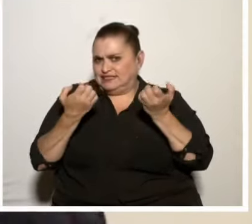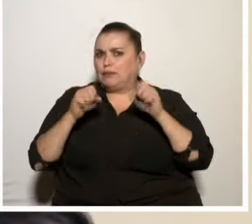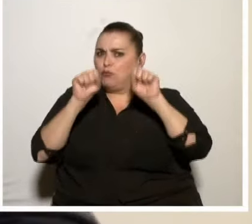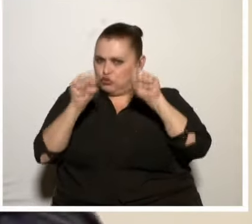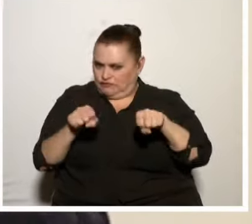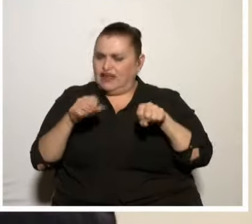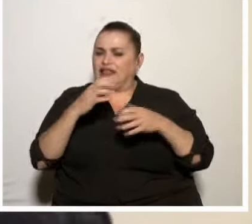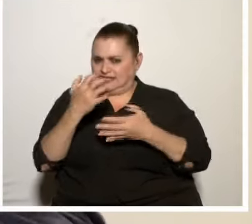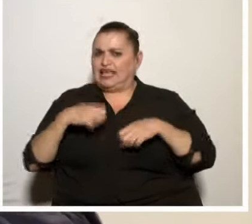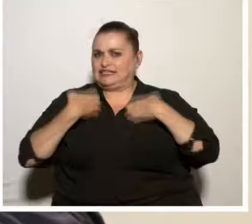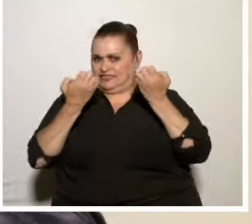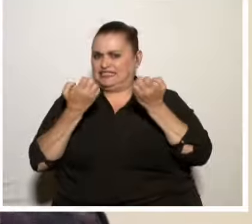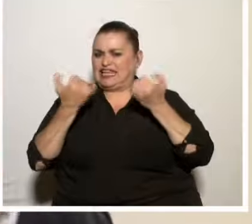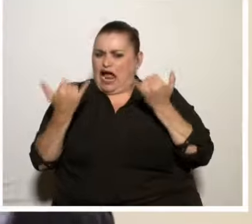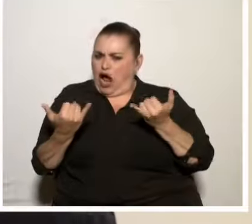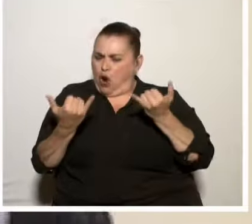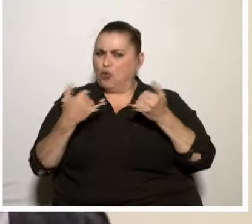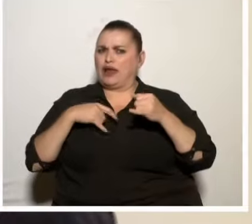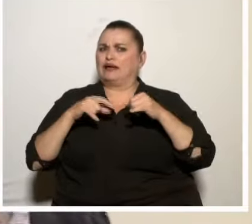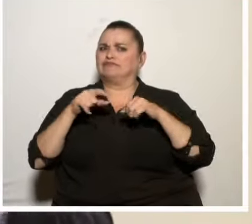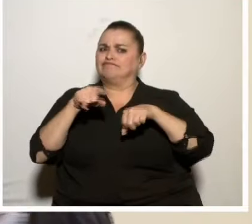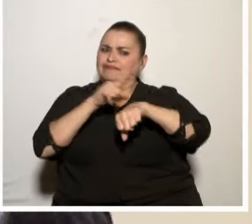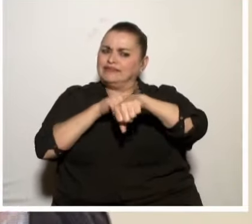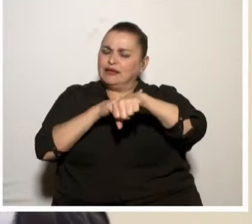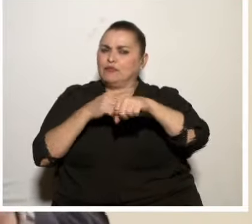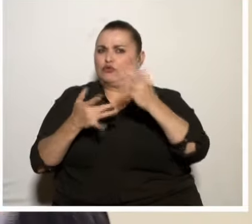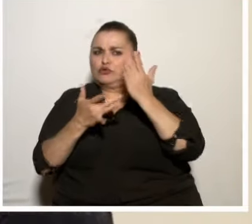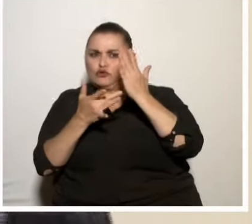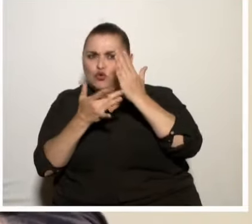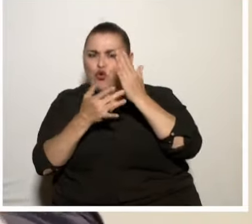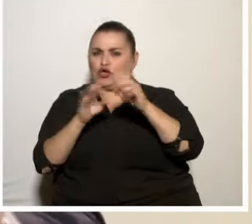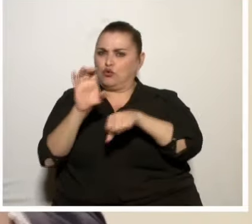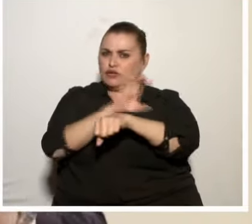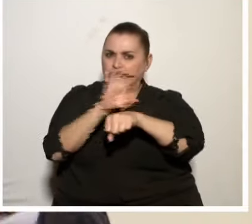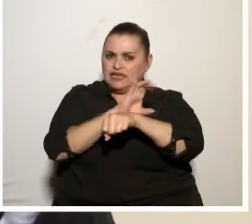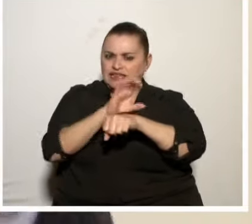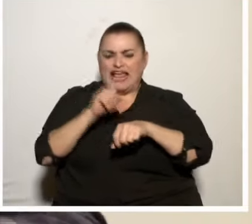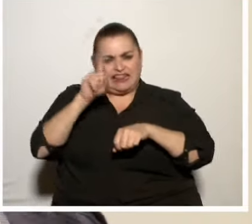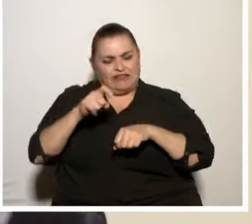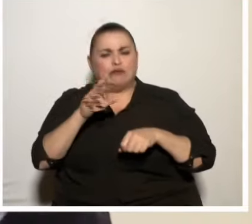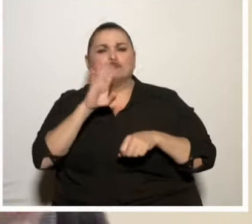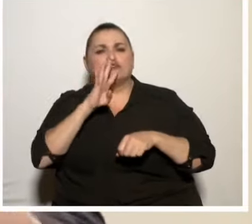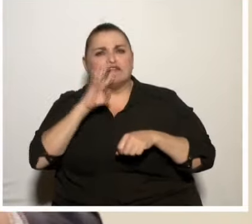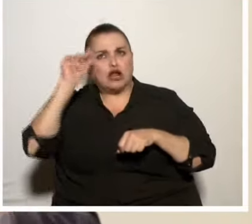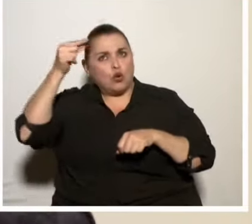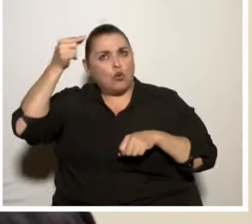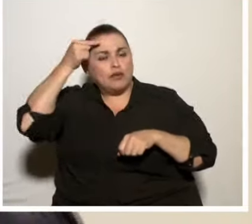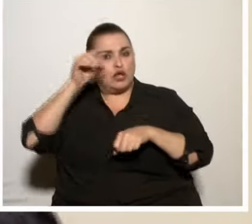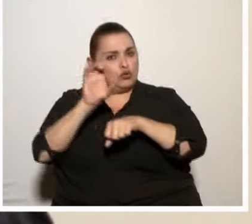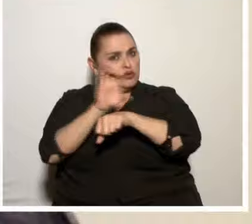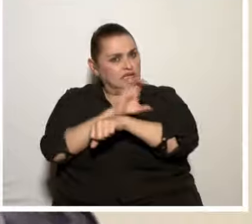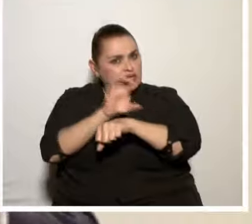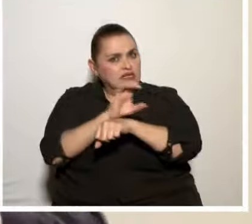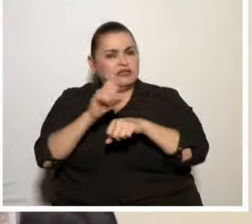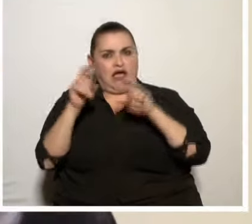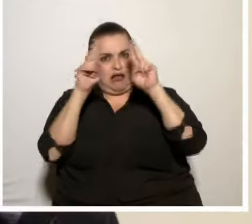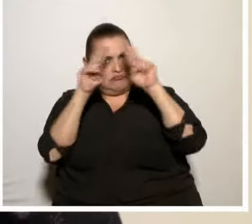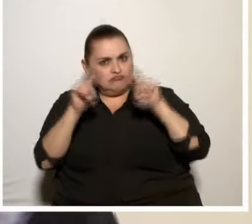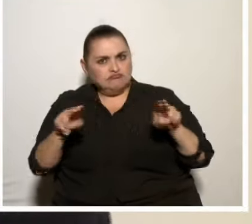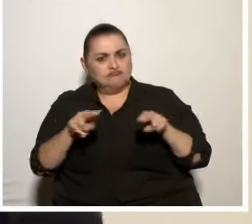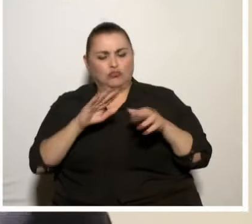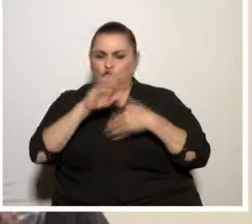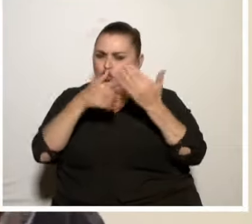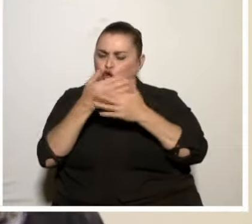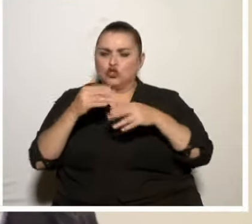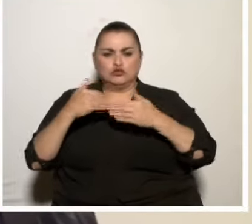en una era tecnológica, en una era digital, y ya deberíamos estar hablando de un gobierno digital. Ya deberíamos tener un gobierno donde todos los